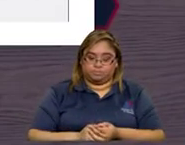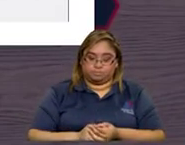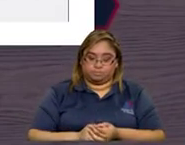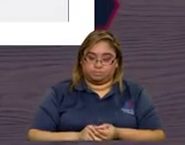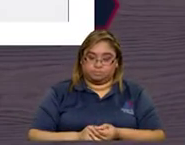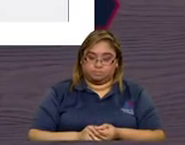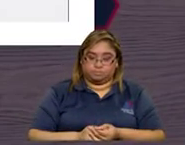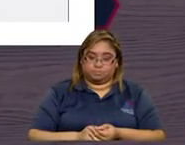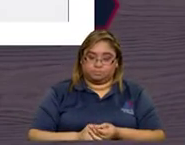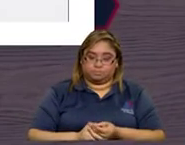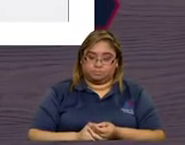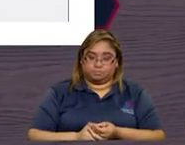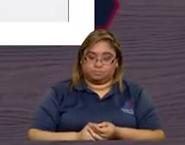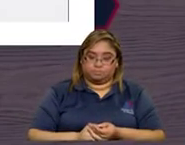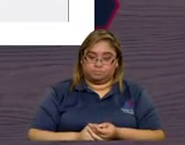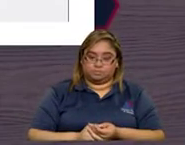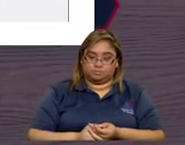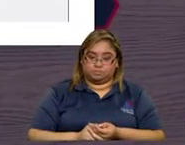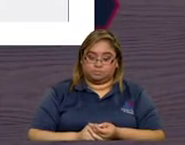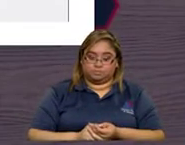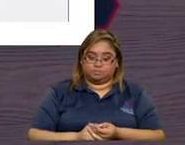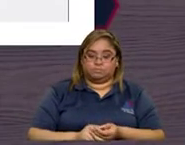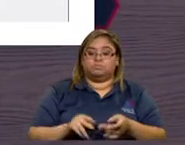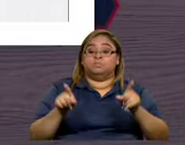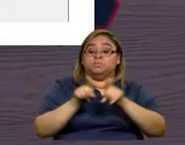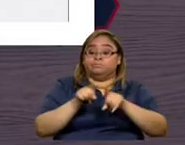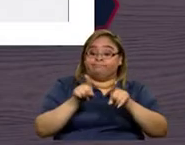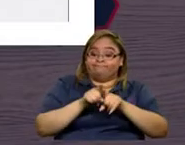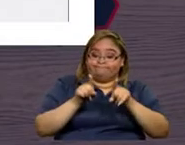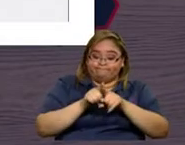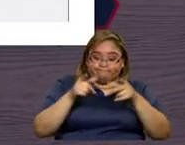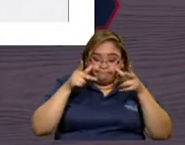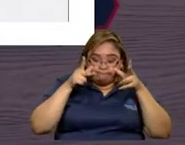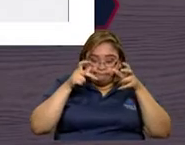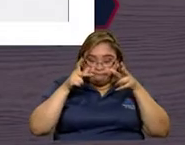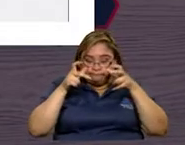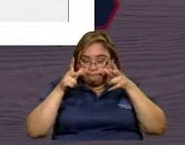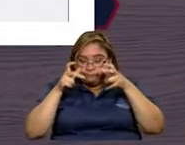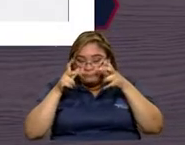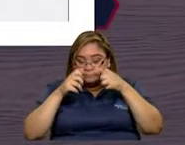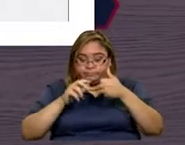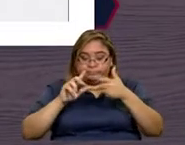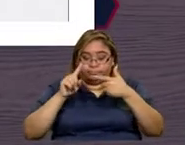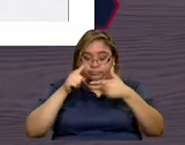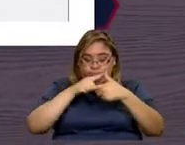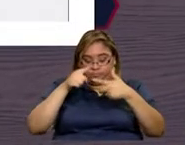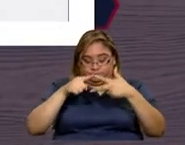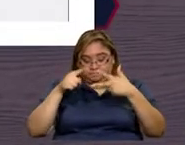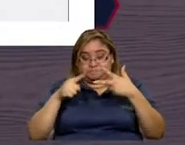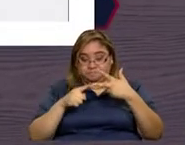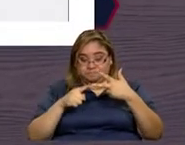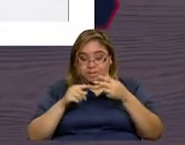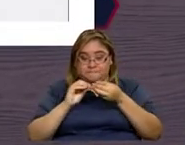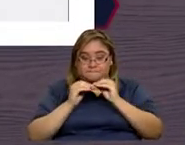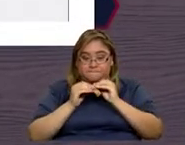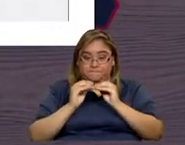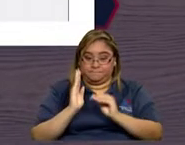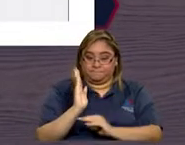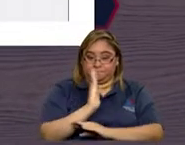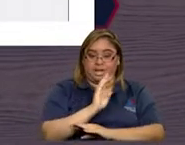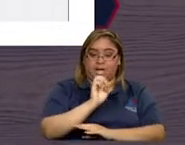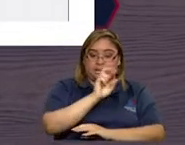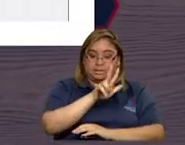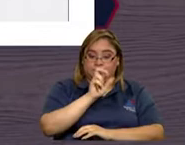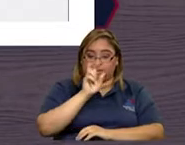alto, ¿okay?, de los 100 ohmios. Aquí observamos que los 3 primeros dígitos son significativos y